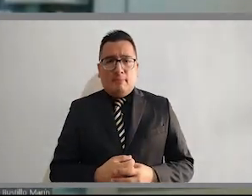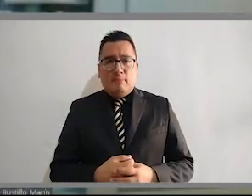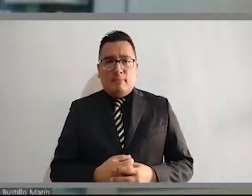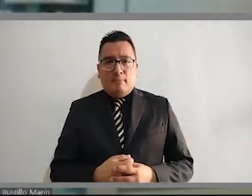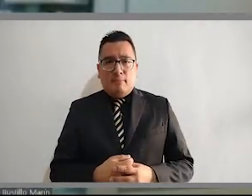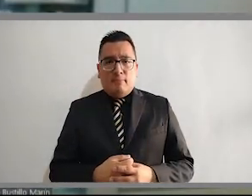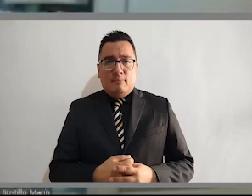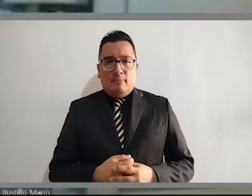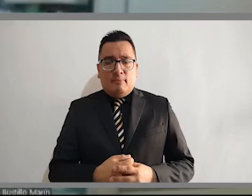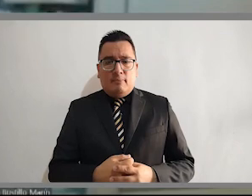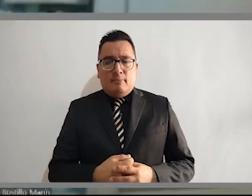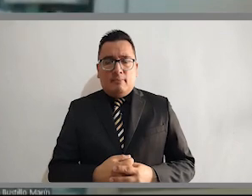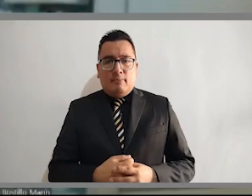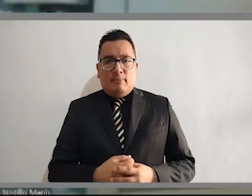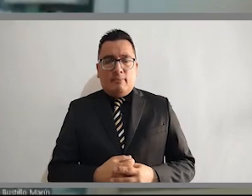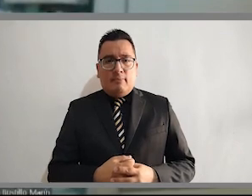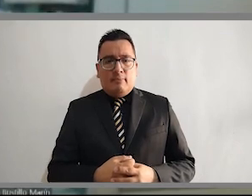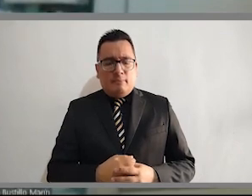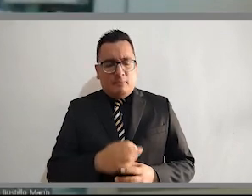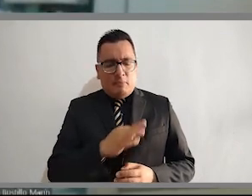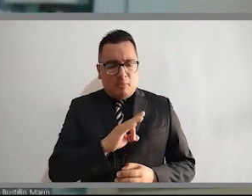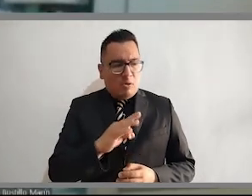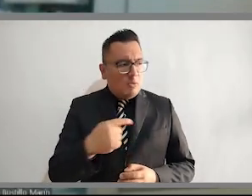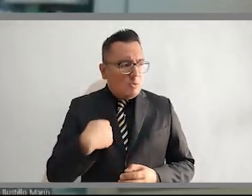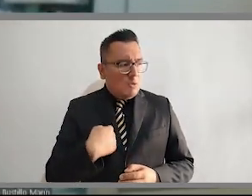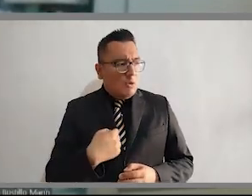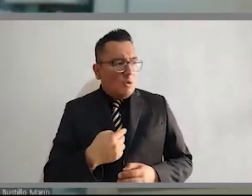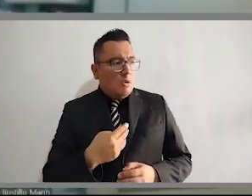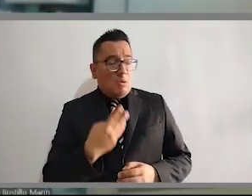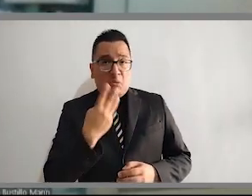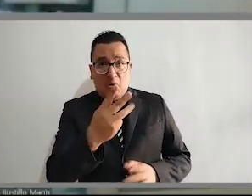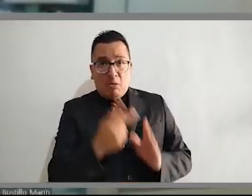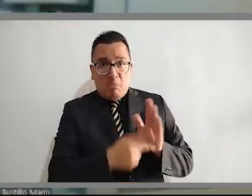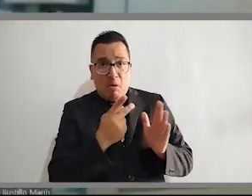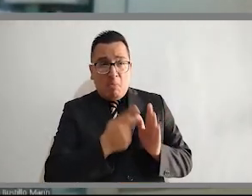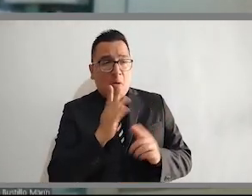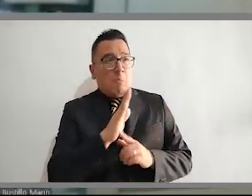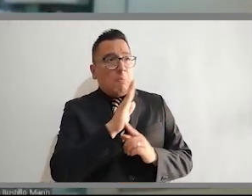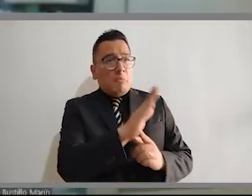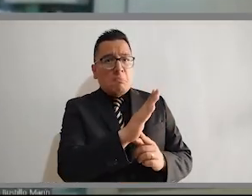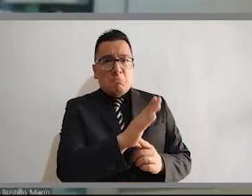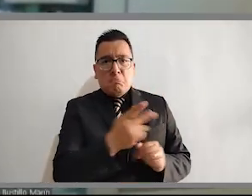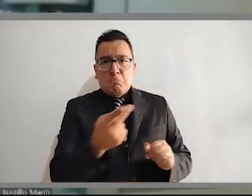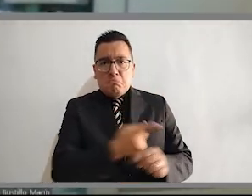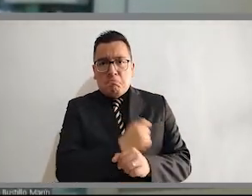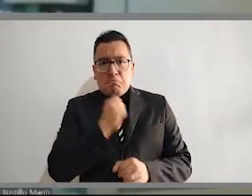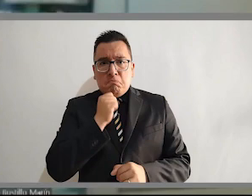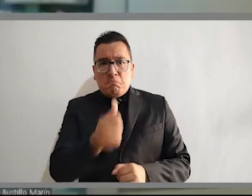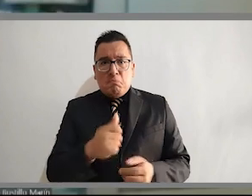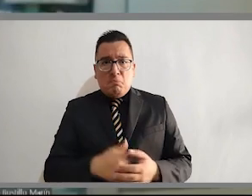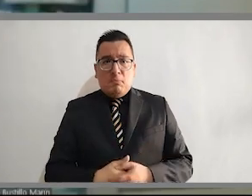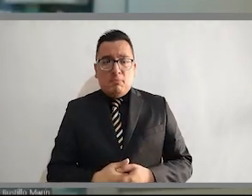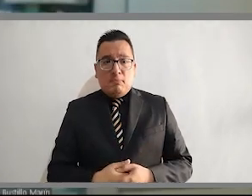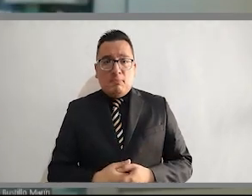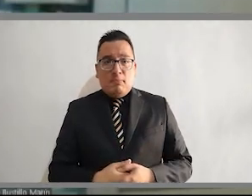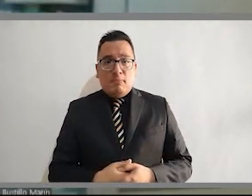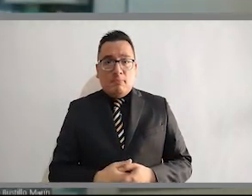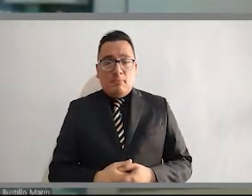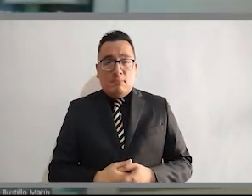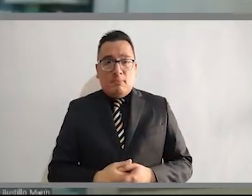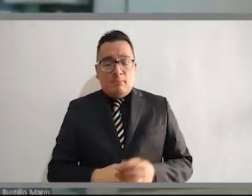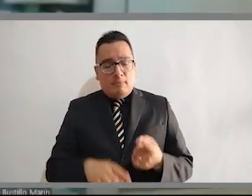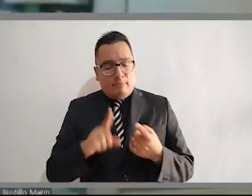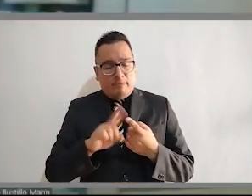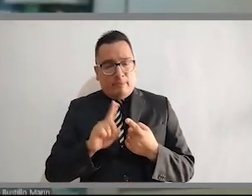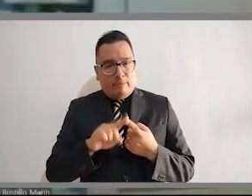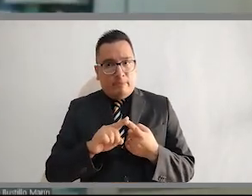medios o 3 quejas de diferente índole al mismo tiempo y no sucede nada. Las pueden tener al mismo tiempo.